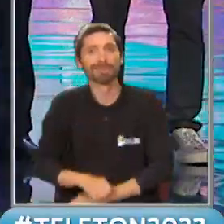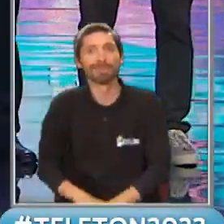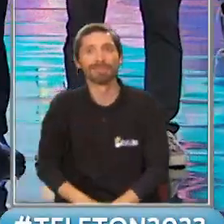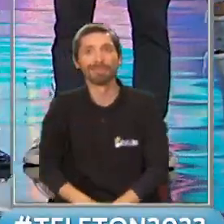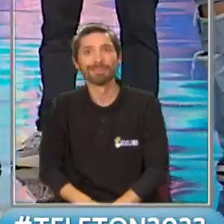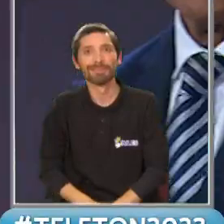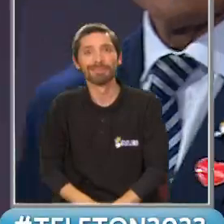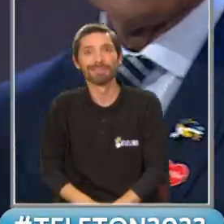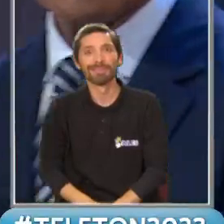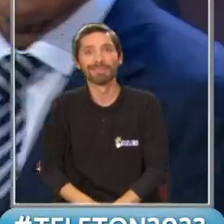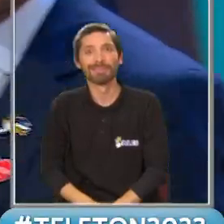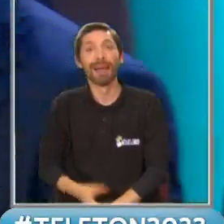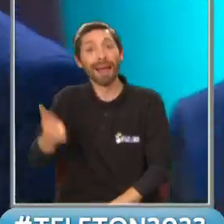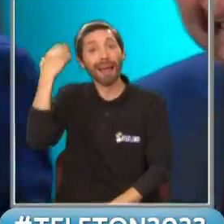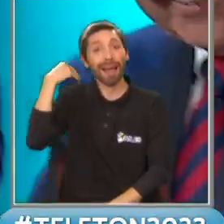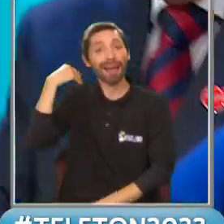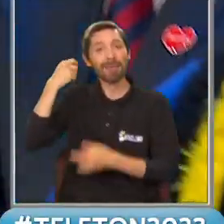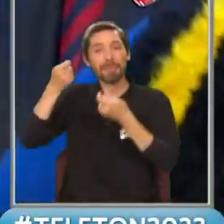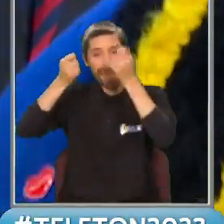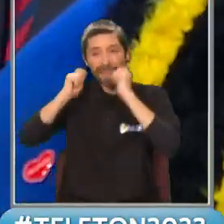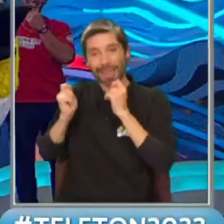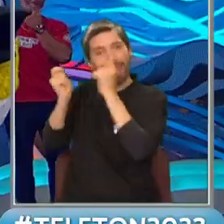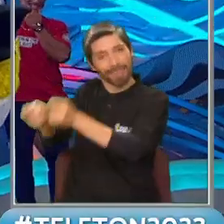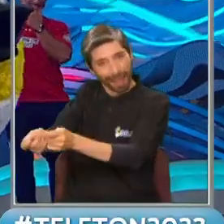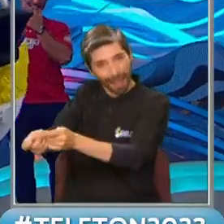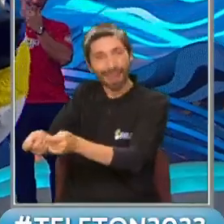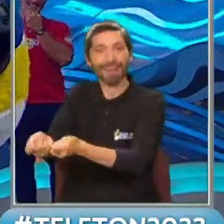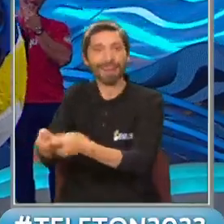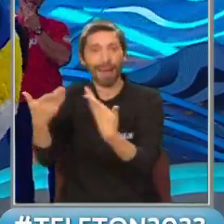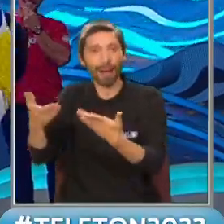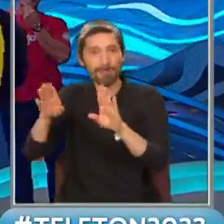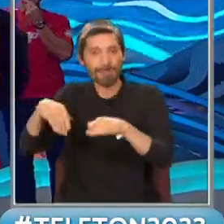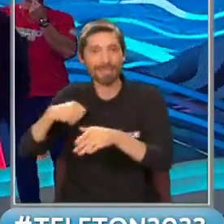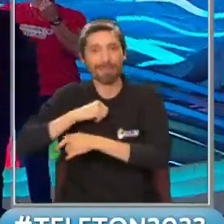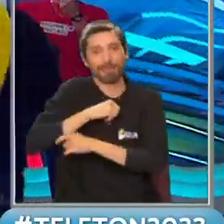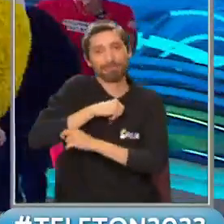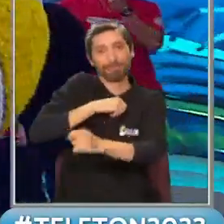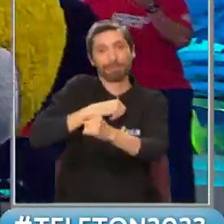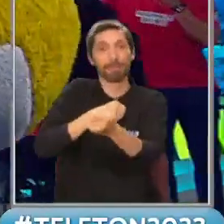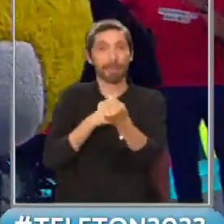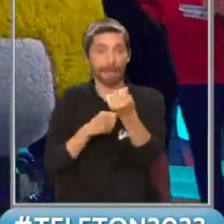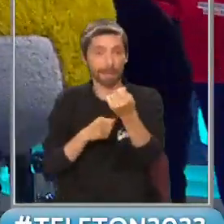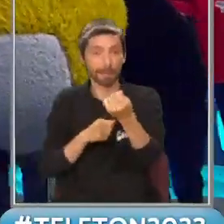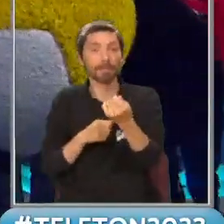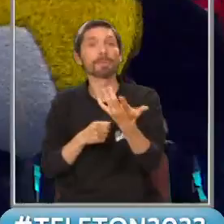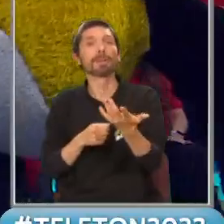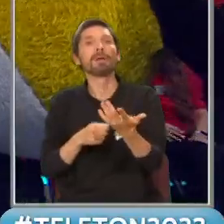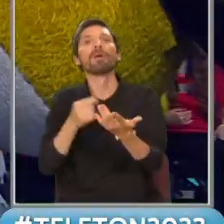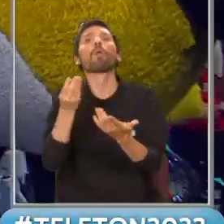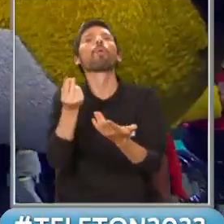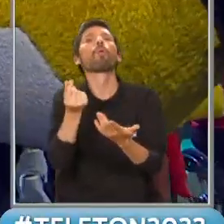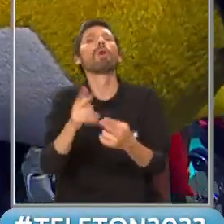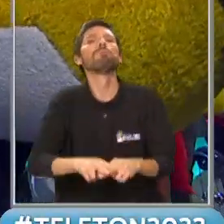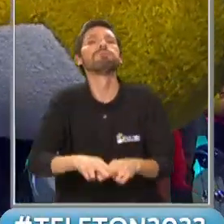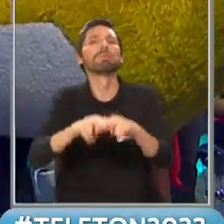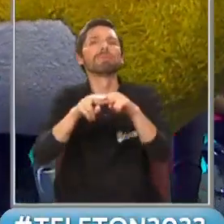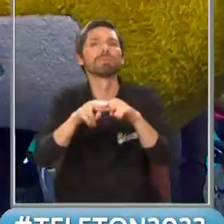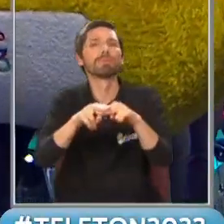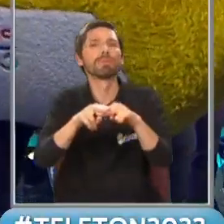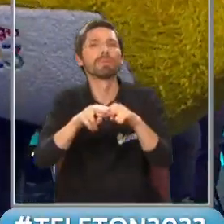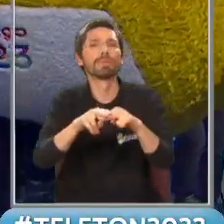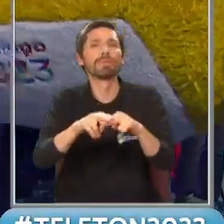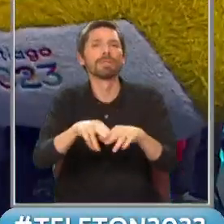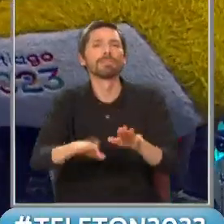Mira la misma Lita con la que recibió la media hora Ah ahí está el billetín mire mire Okay pero usted va a decir el mundo Entonces